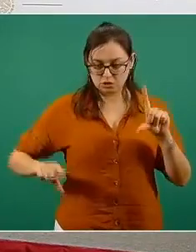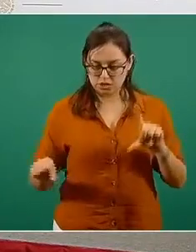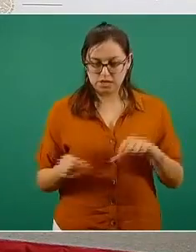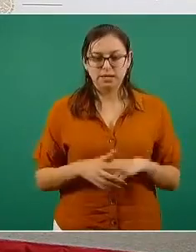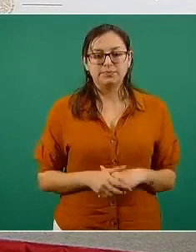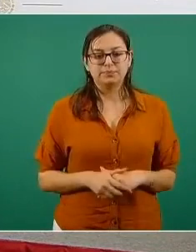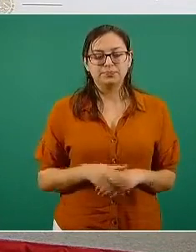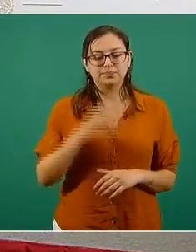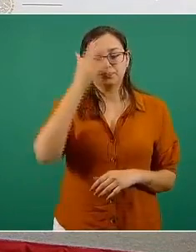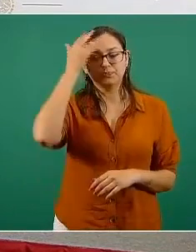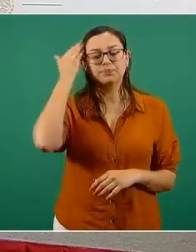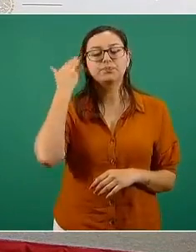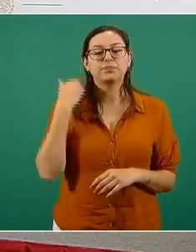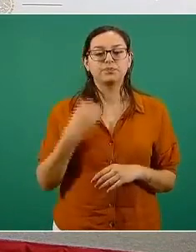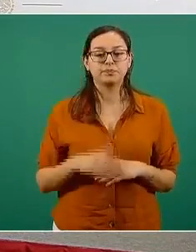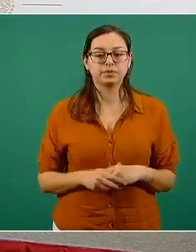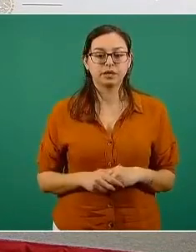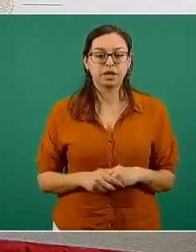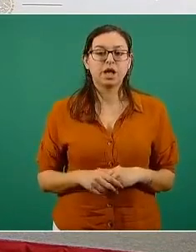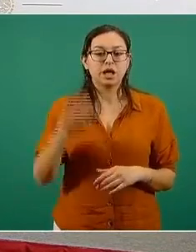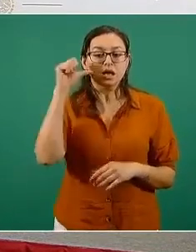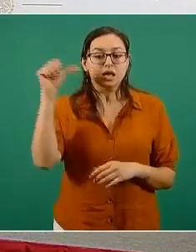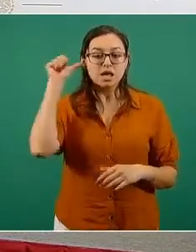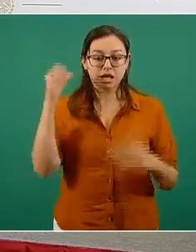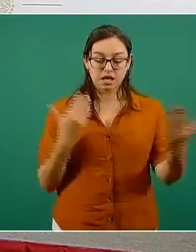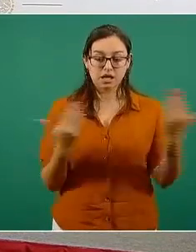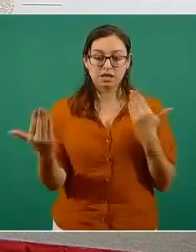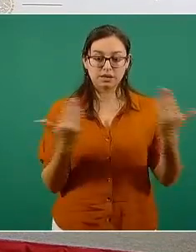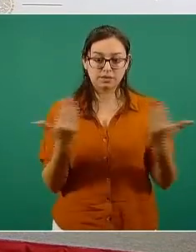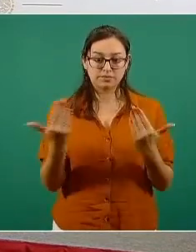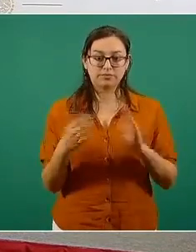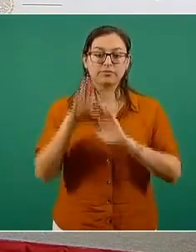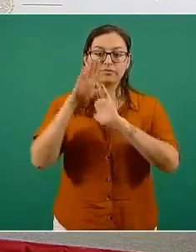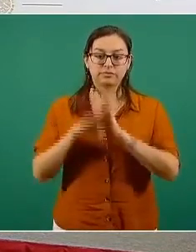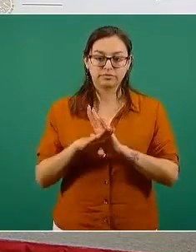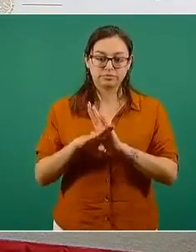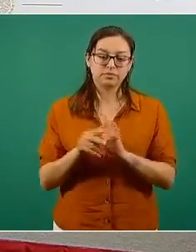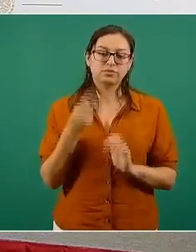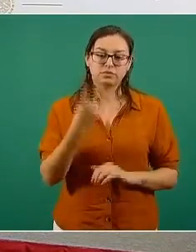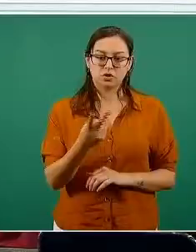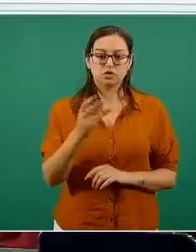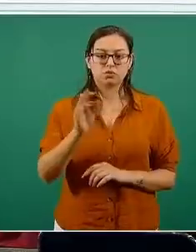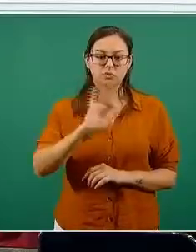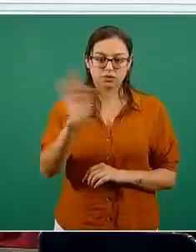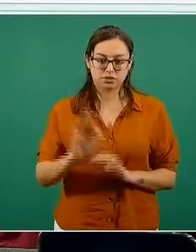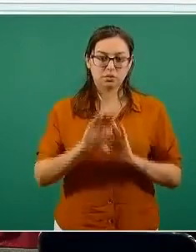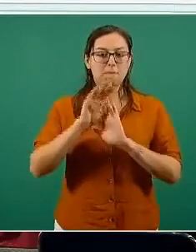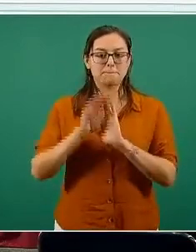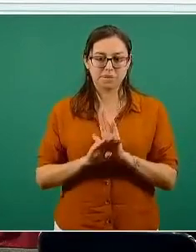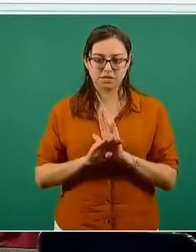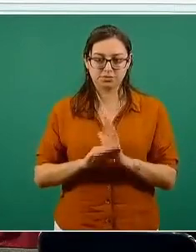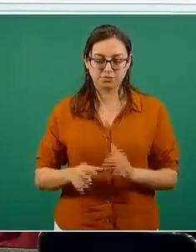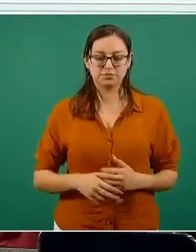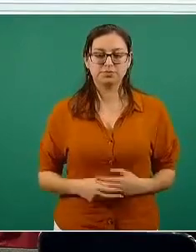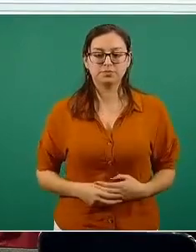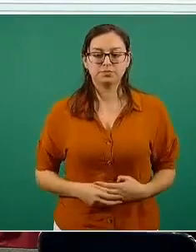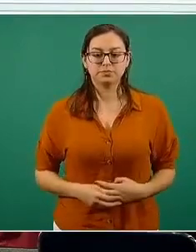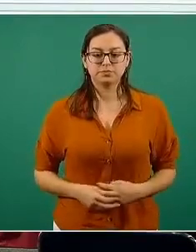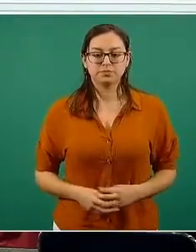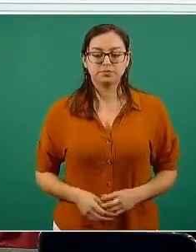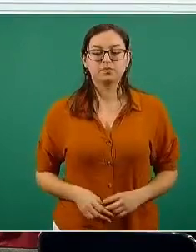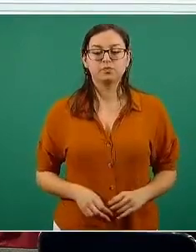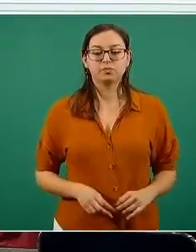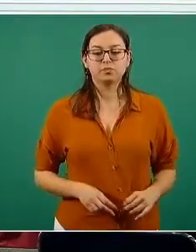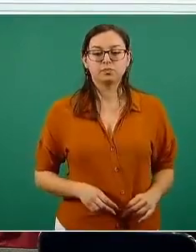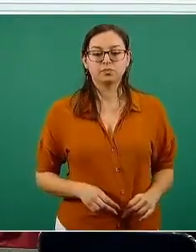y con respecto al día de ayer hubo una reducción de 2 puntos porcentuales. La siguiente, por favor.